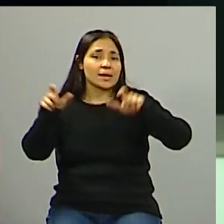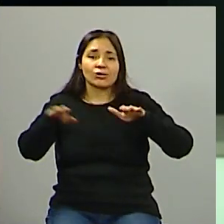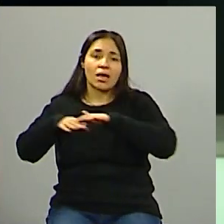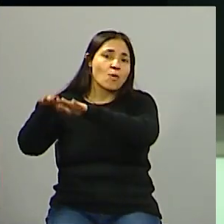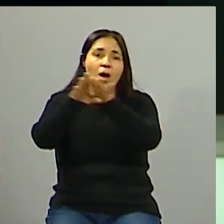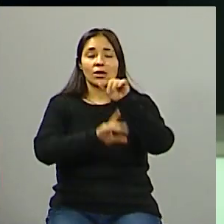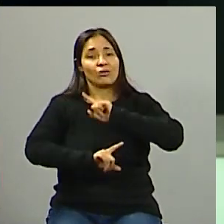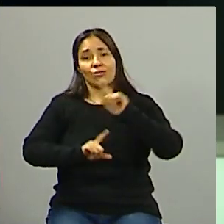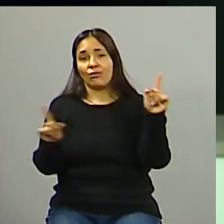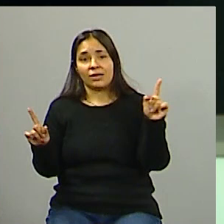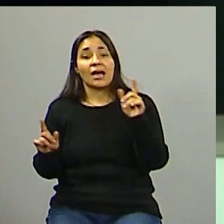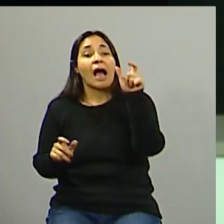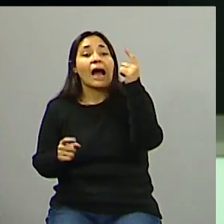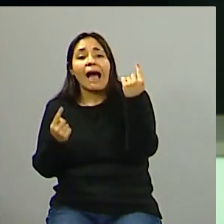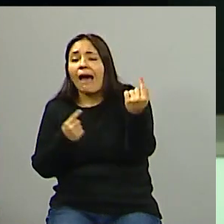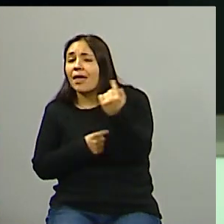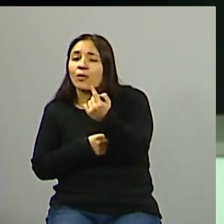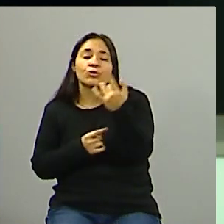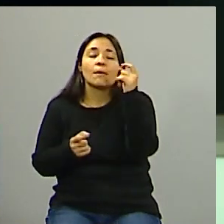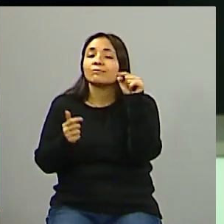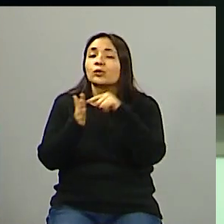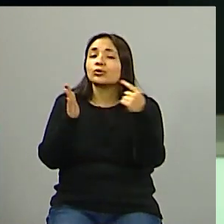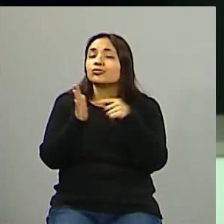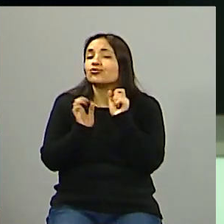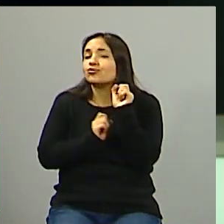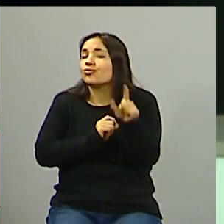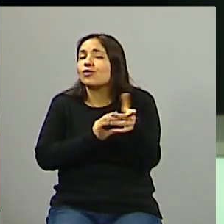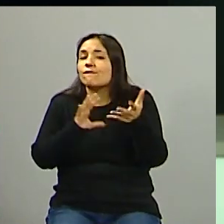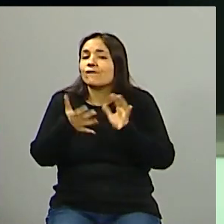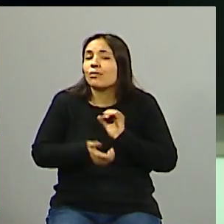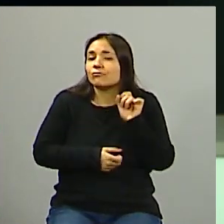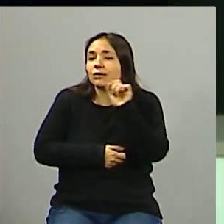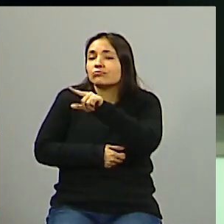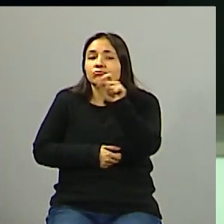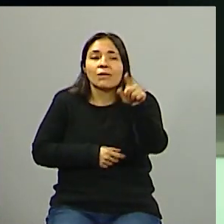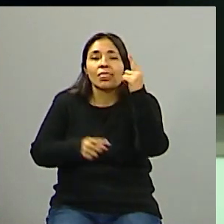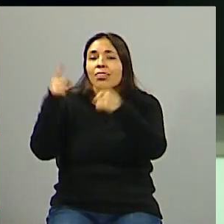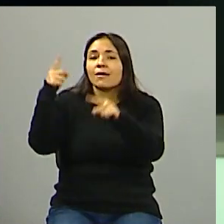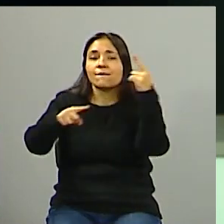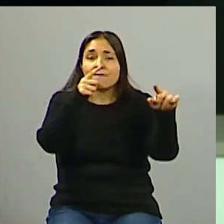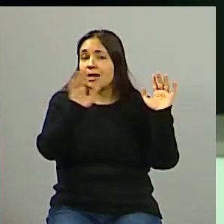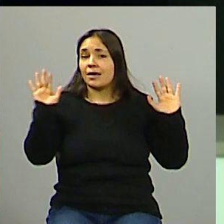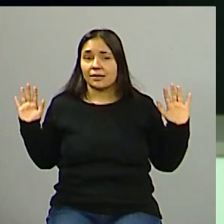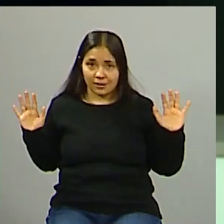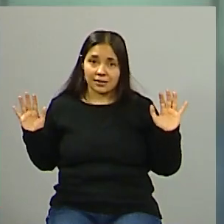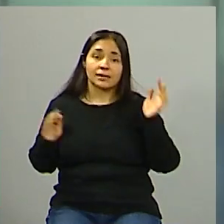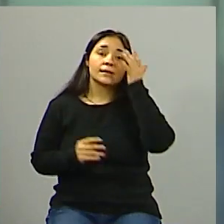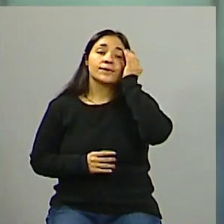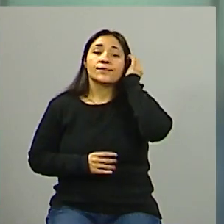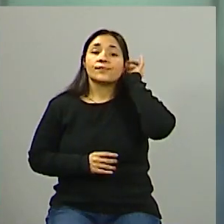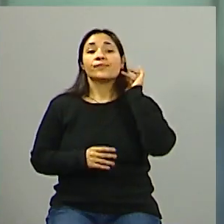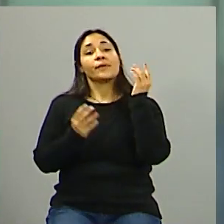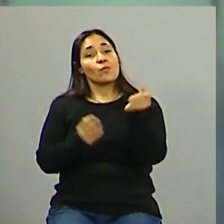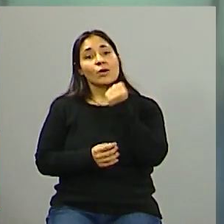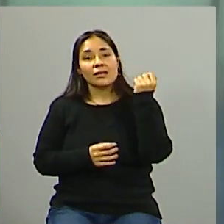tenemos particularidades, que las personas mayores tienen particularidades, y en ese sentido como volvernos un